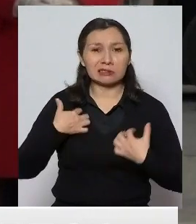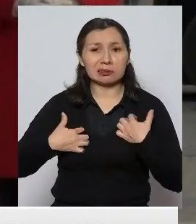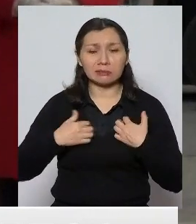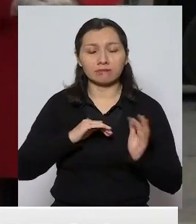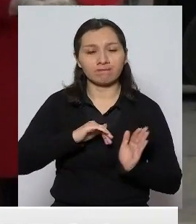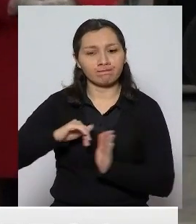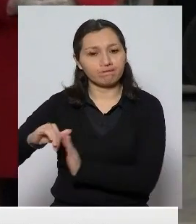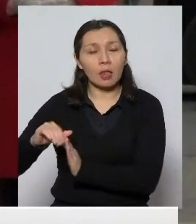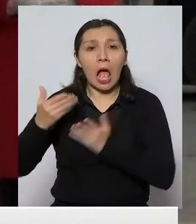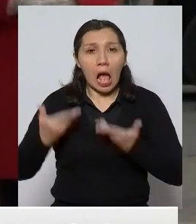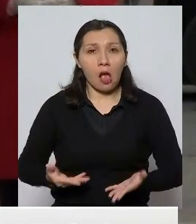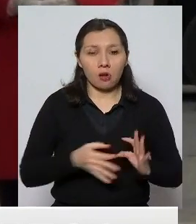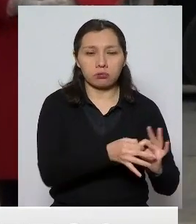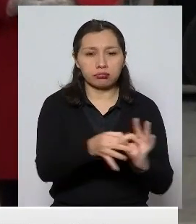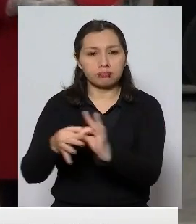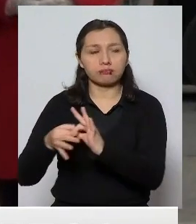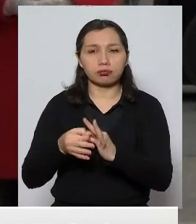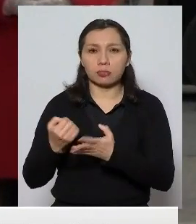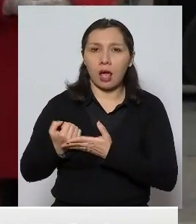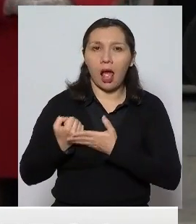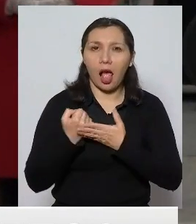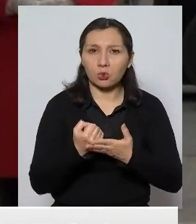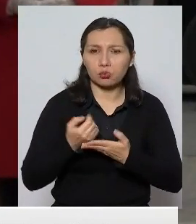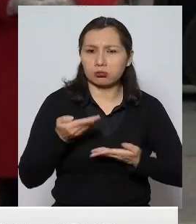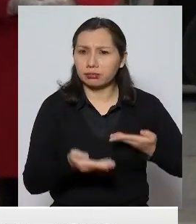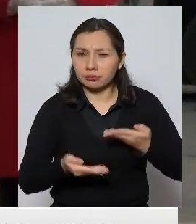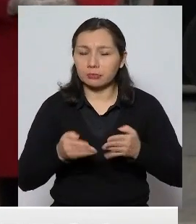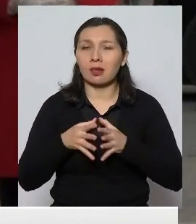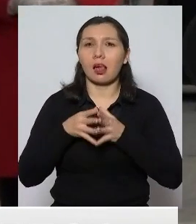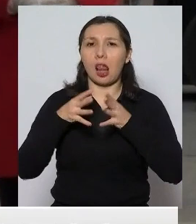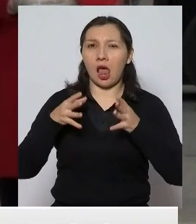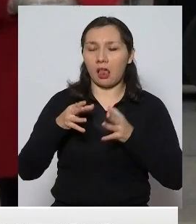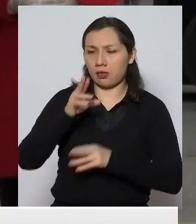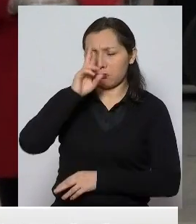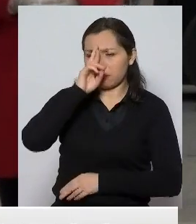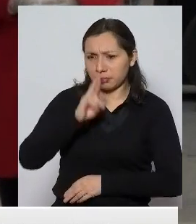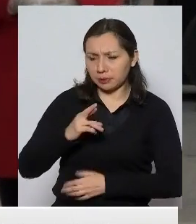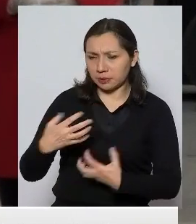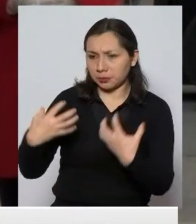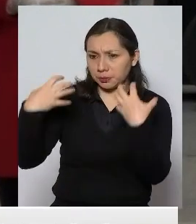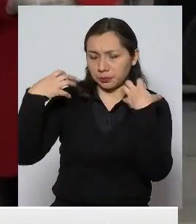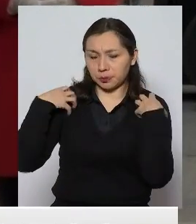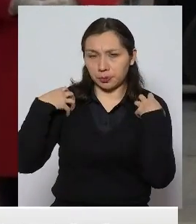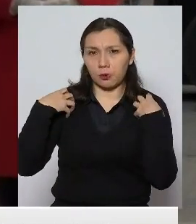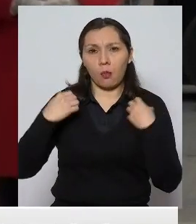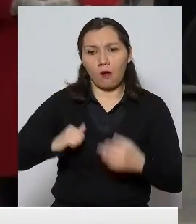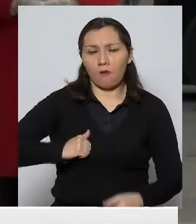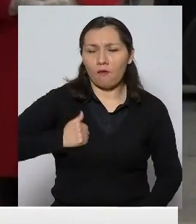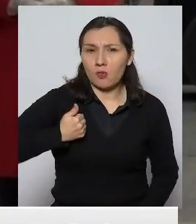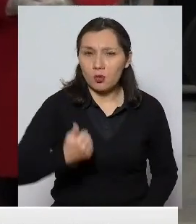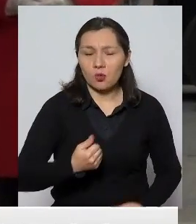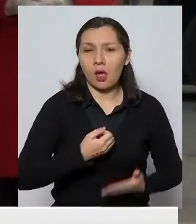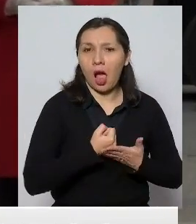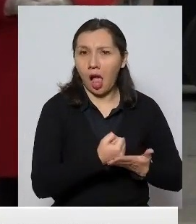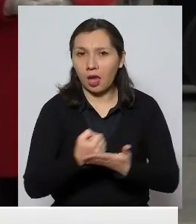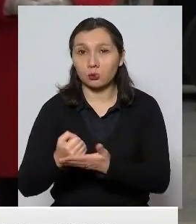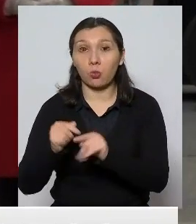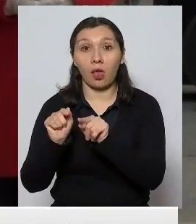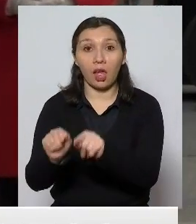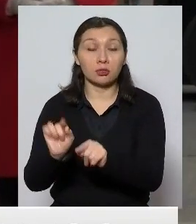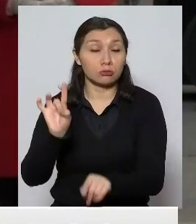unidad, de colaboración, de grandeza, de responsabilidad, de solidaridad. Solo